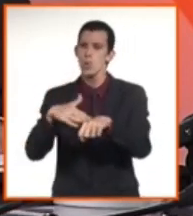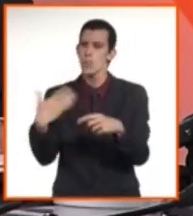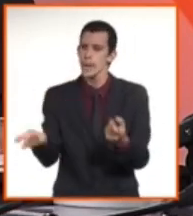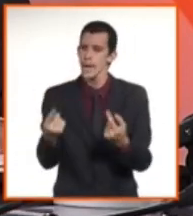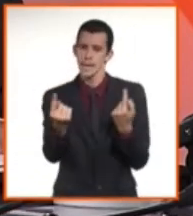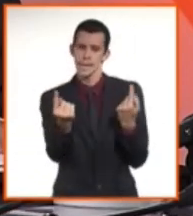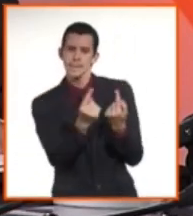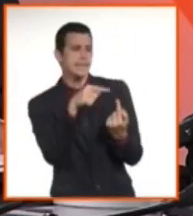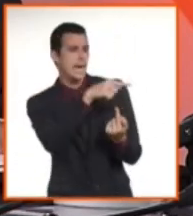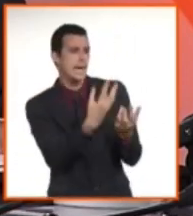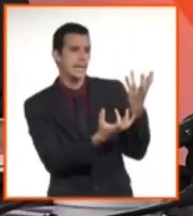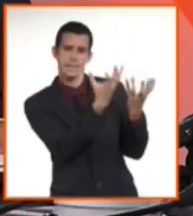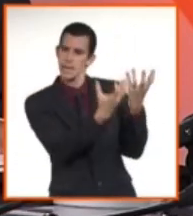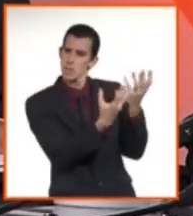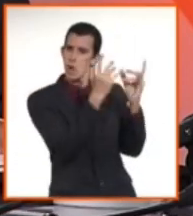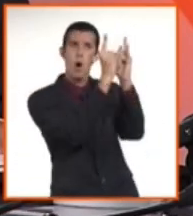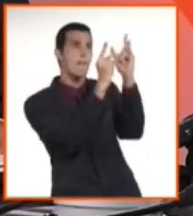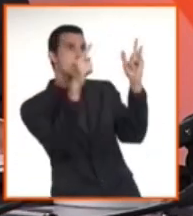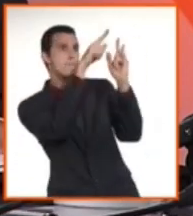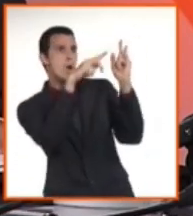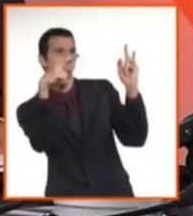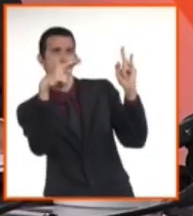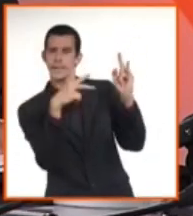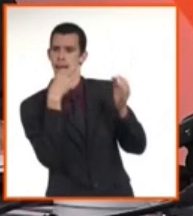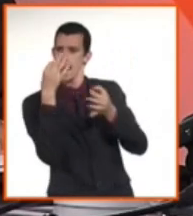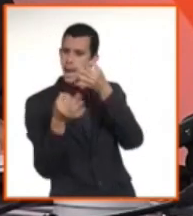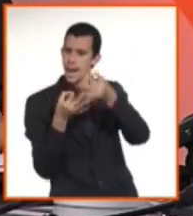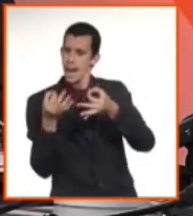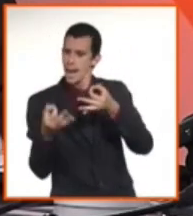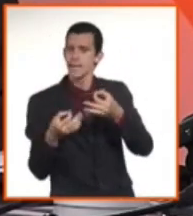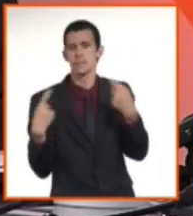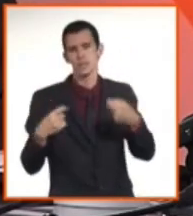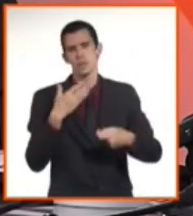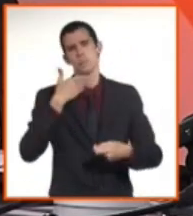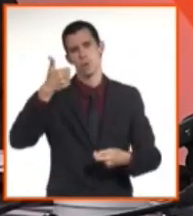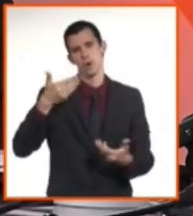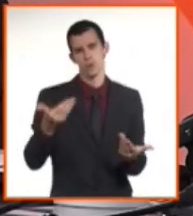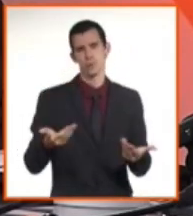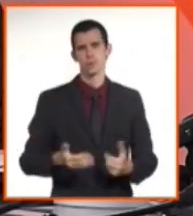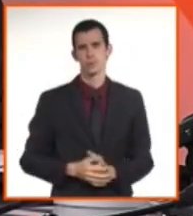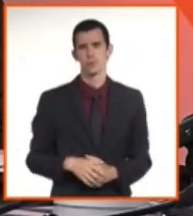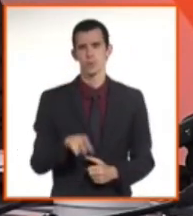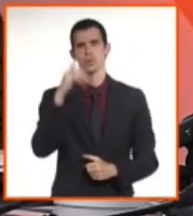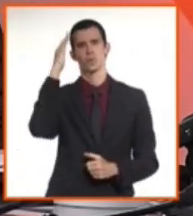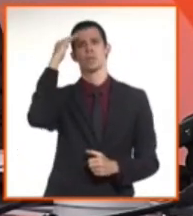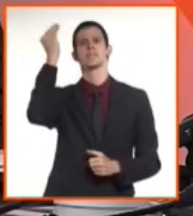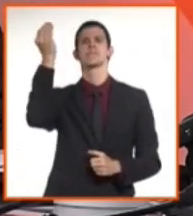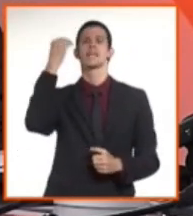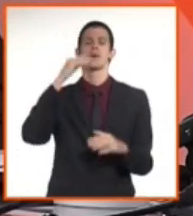de generación provoca apagones y además entonces los problemas en la red de distribución pues